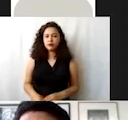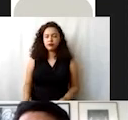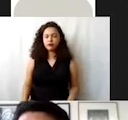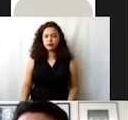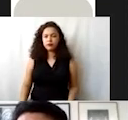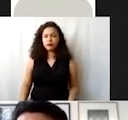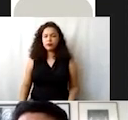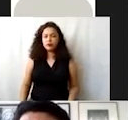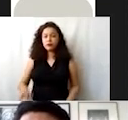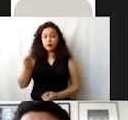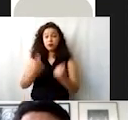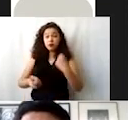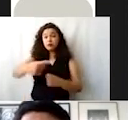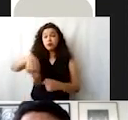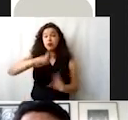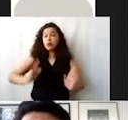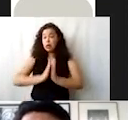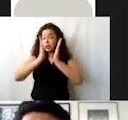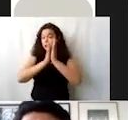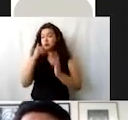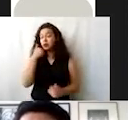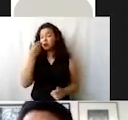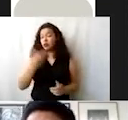¿Alguno de ustedes quiera participar?